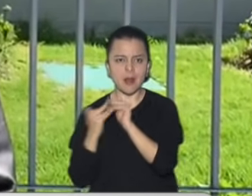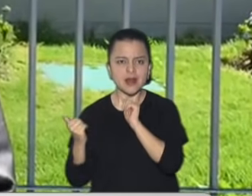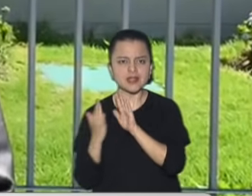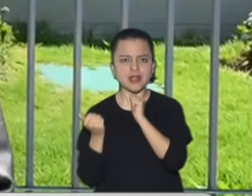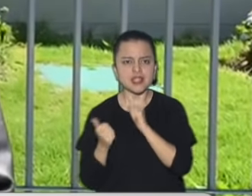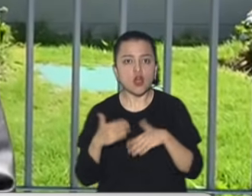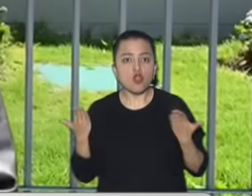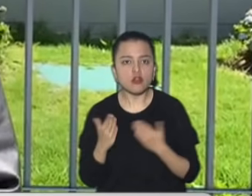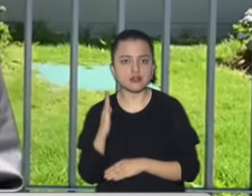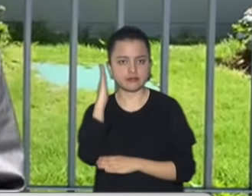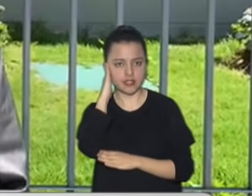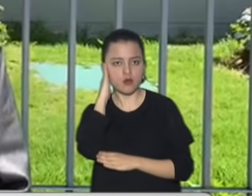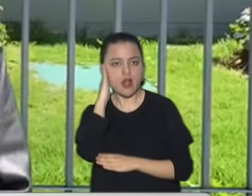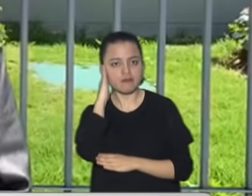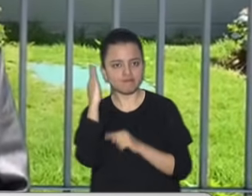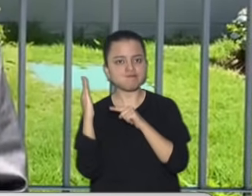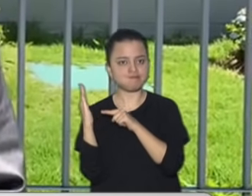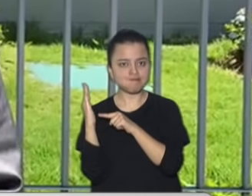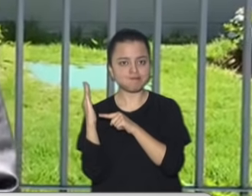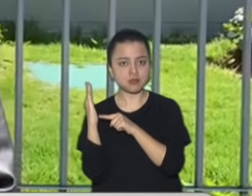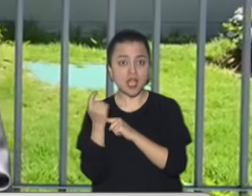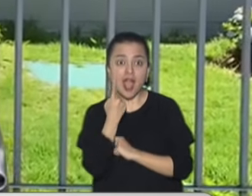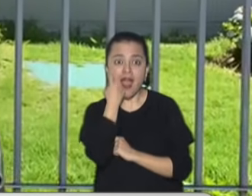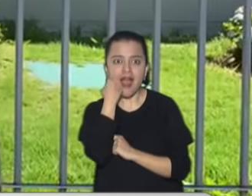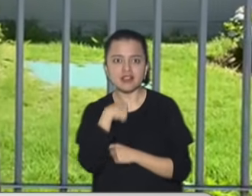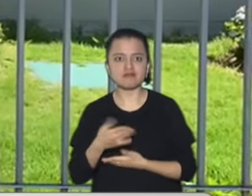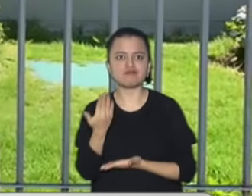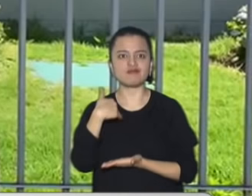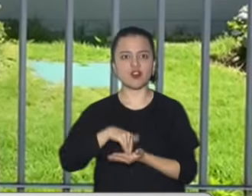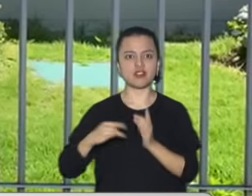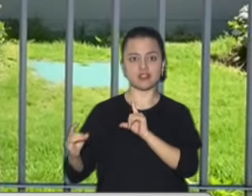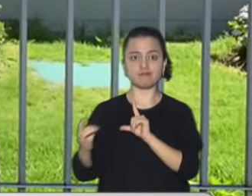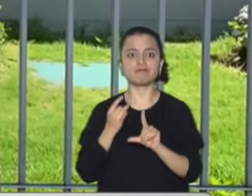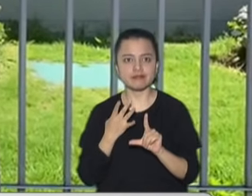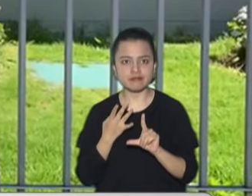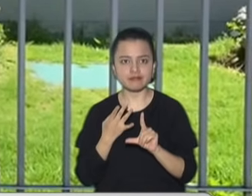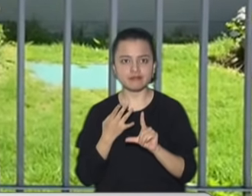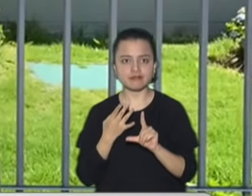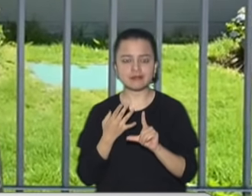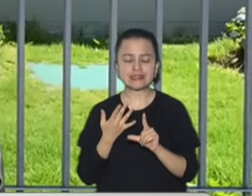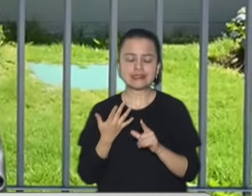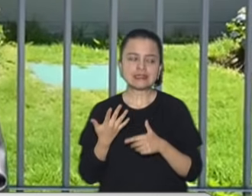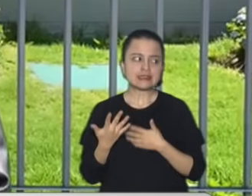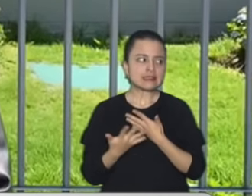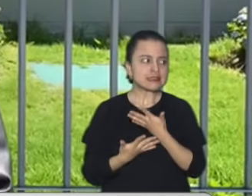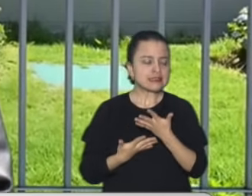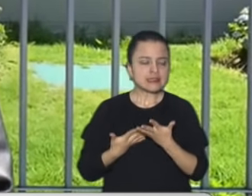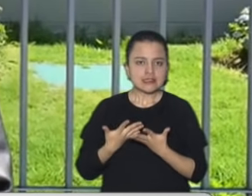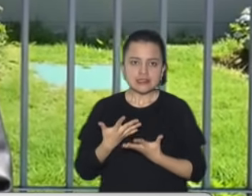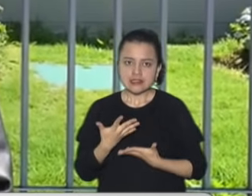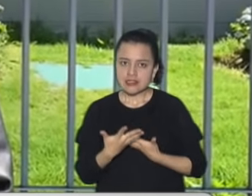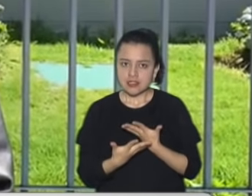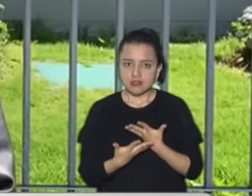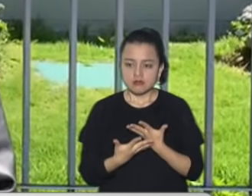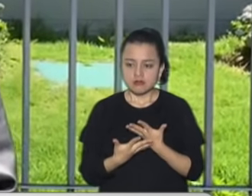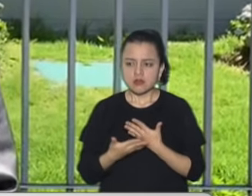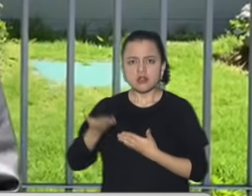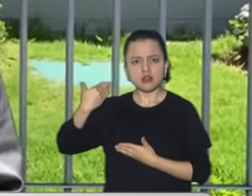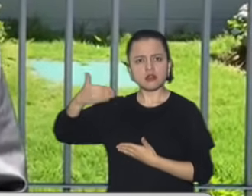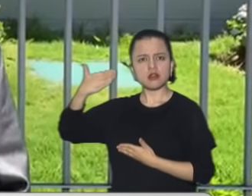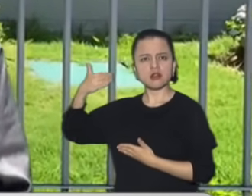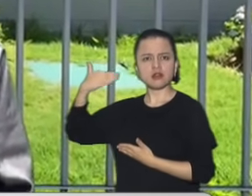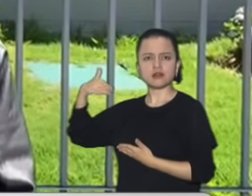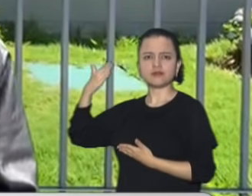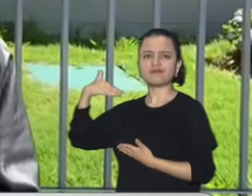celular. En el día de ayer nuevamente recibo mensajes amenazantes. Hace unos días, de manera extraña,